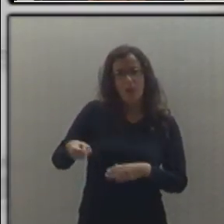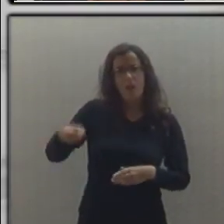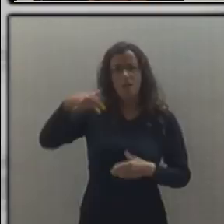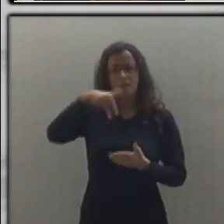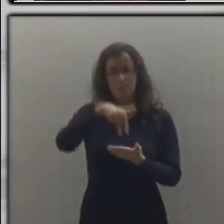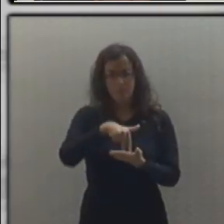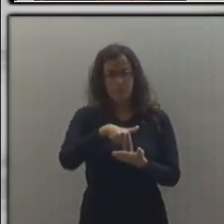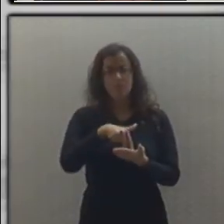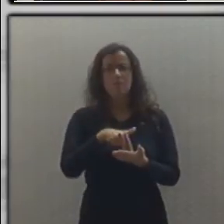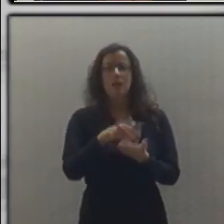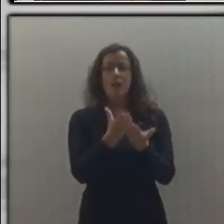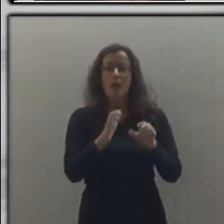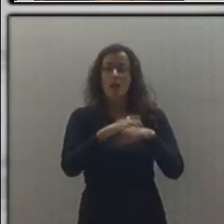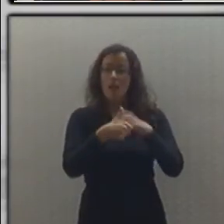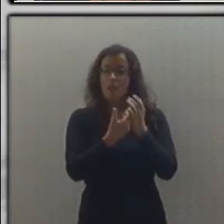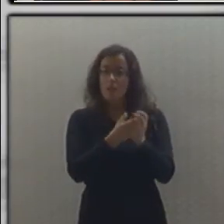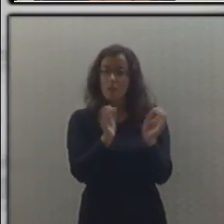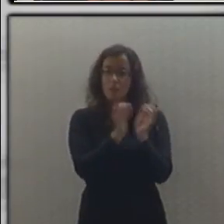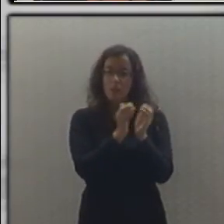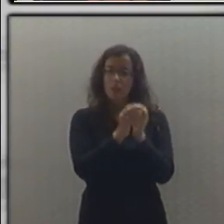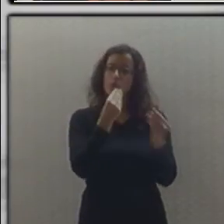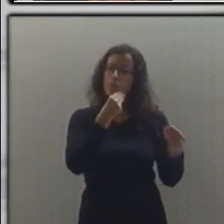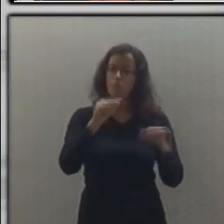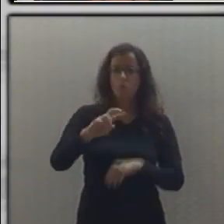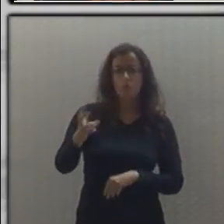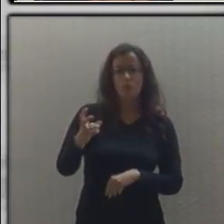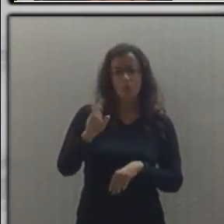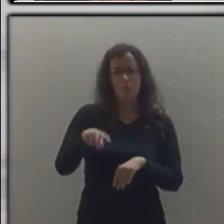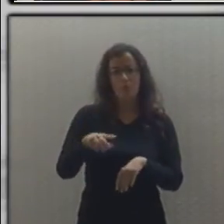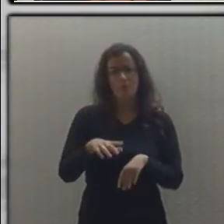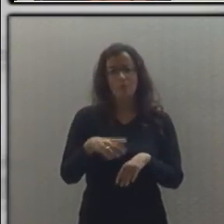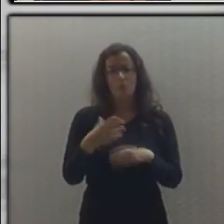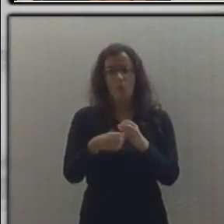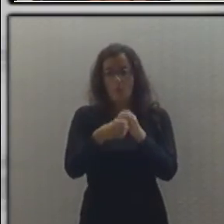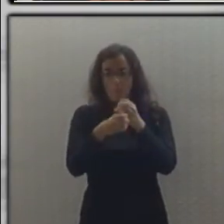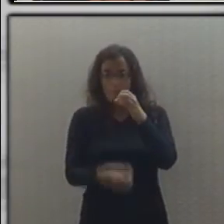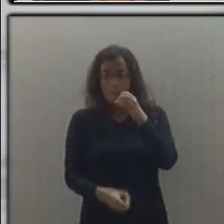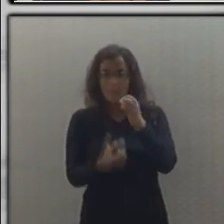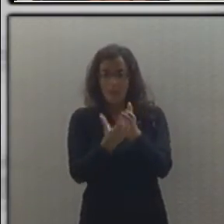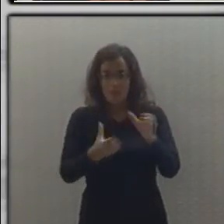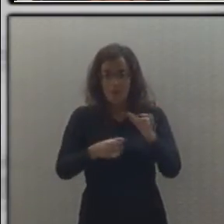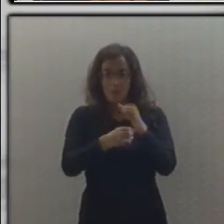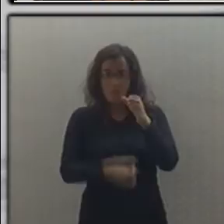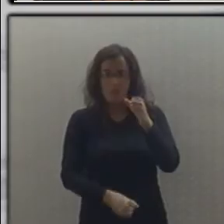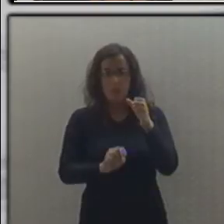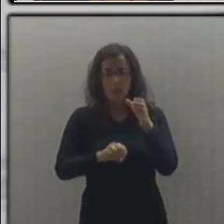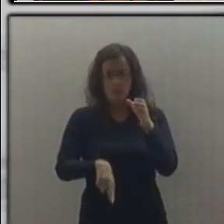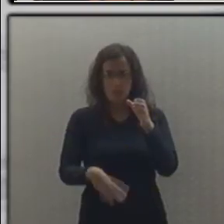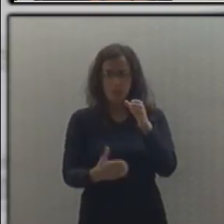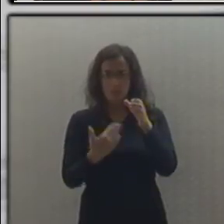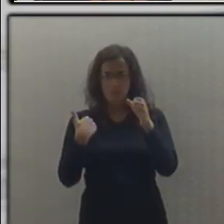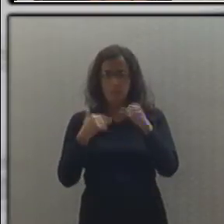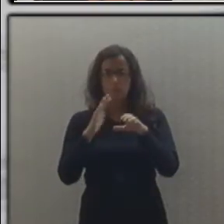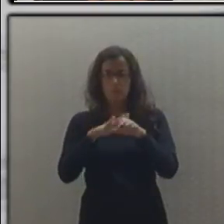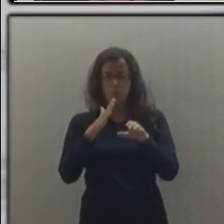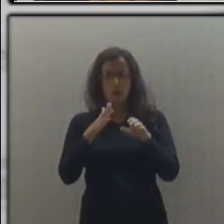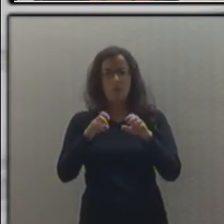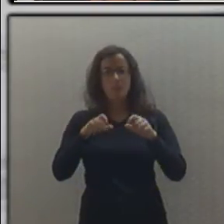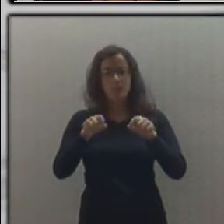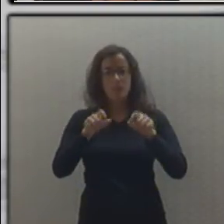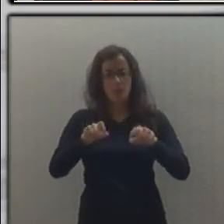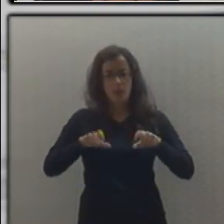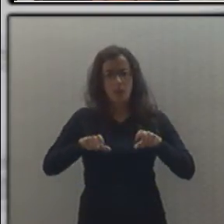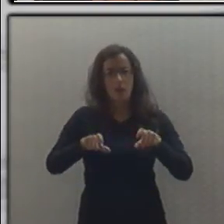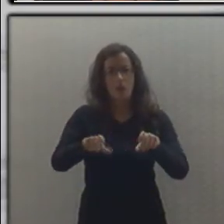lavabos también más pequeños para ganar espacio o sin pie para permitir esa aproximación frontal con la silla